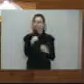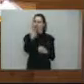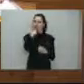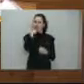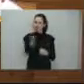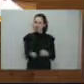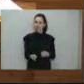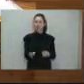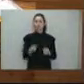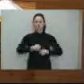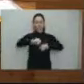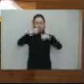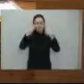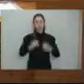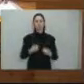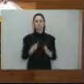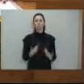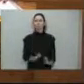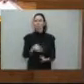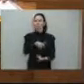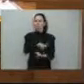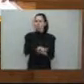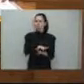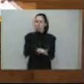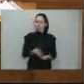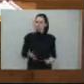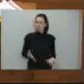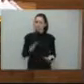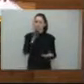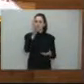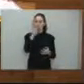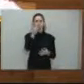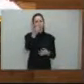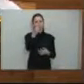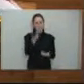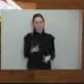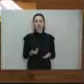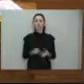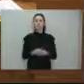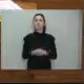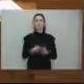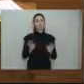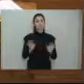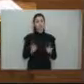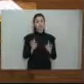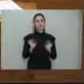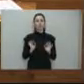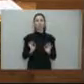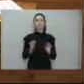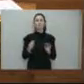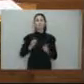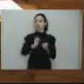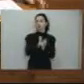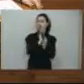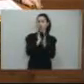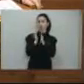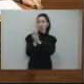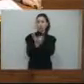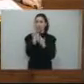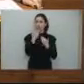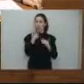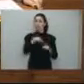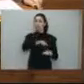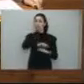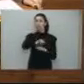digo con toda tranquilidad, nos parece muy interesante hacer aportaciones a través de estos créditos en